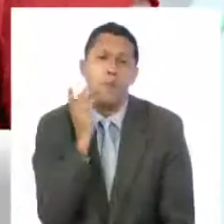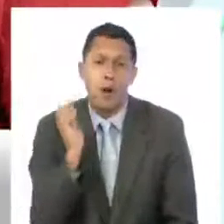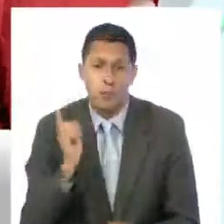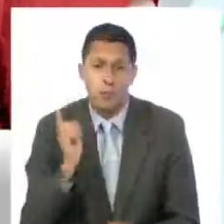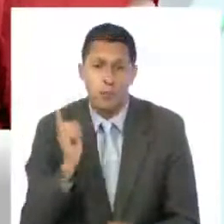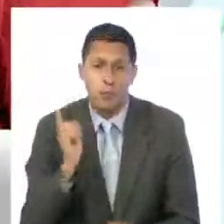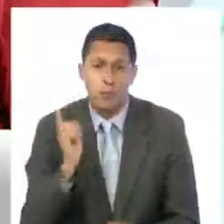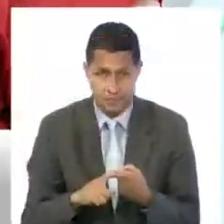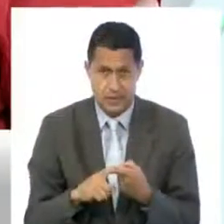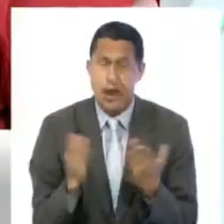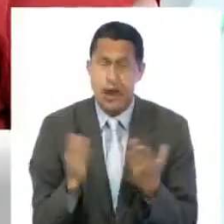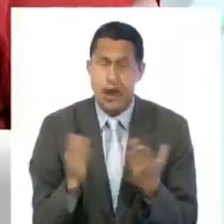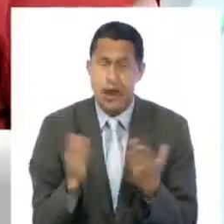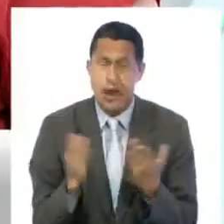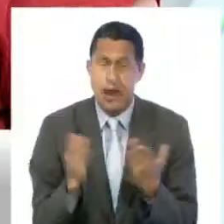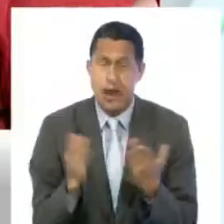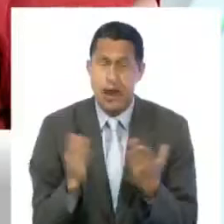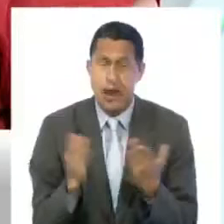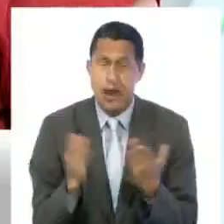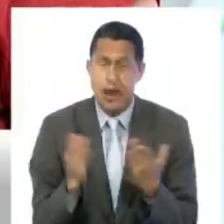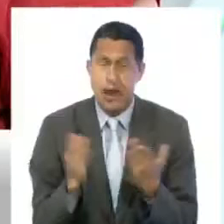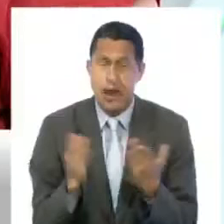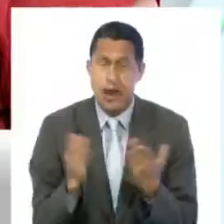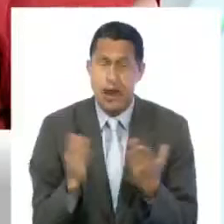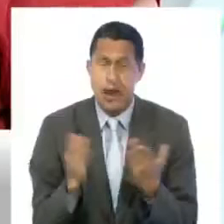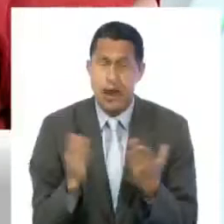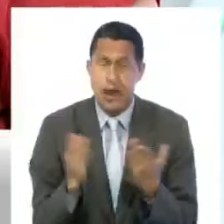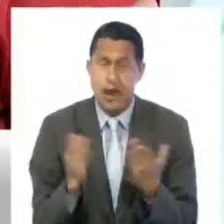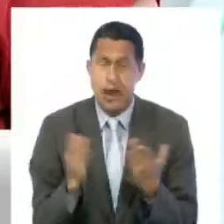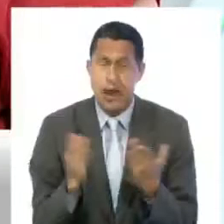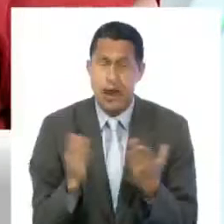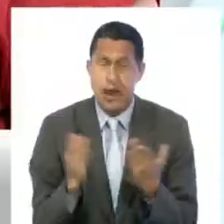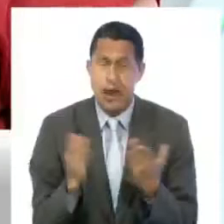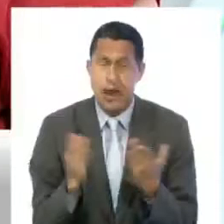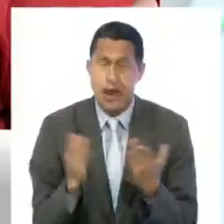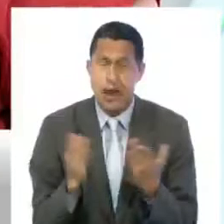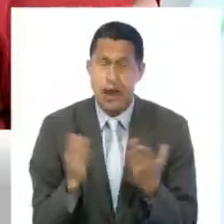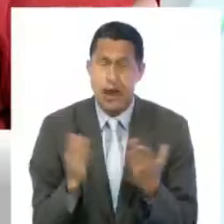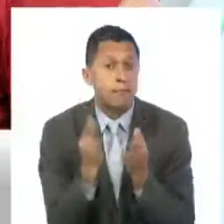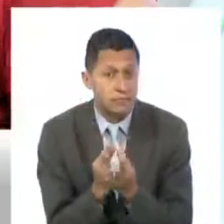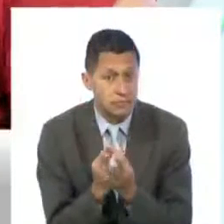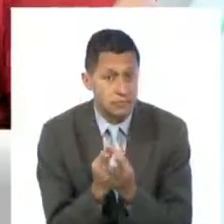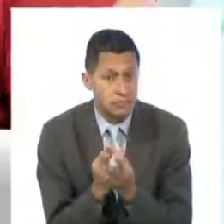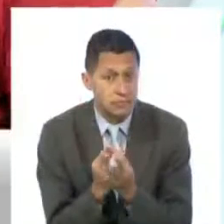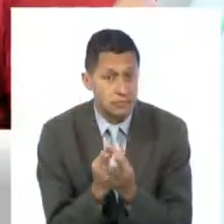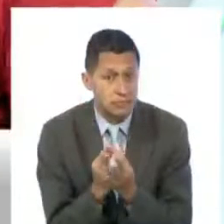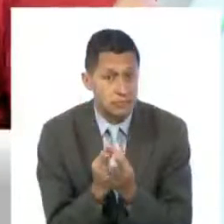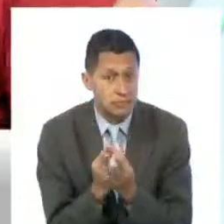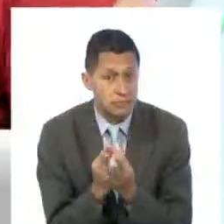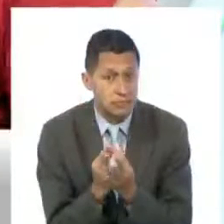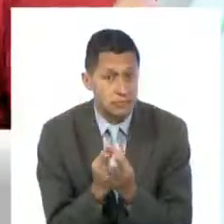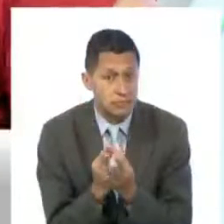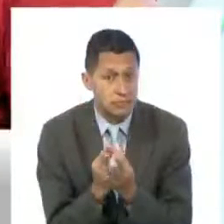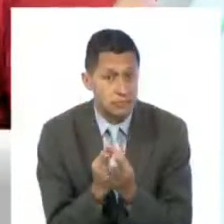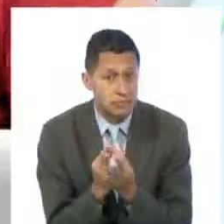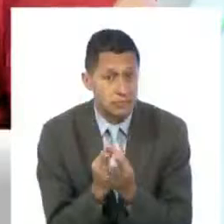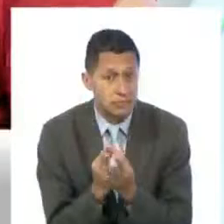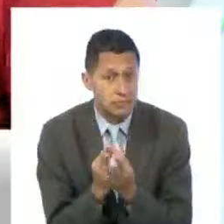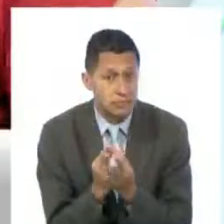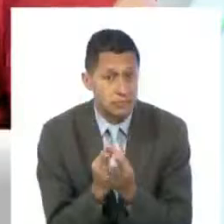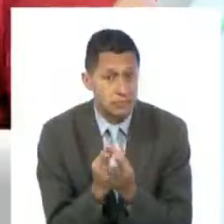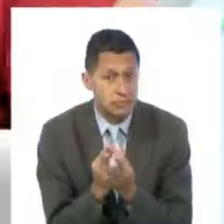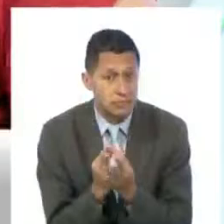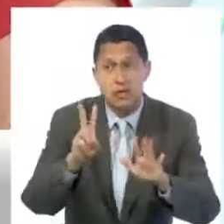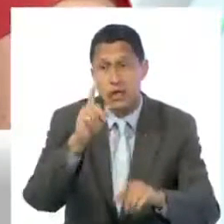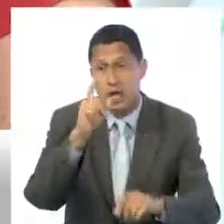características importantes, que el niño es inatento, impulsivo e hiperactivo. Muy bien, nosotros cuando tenemos en casa un